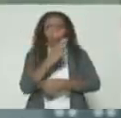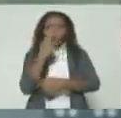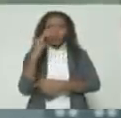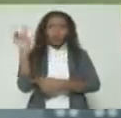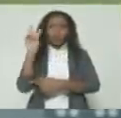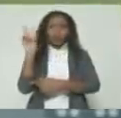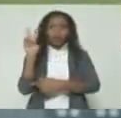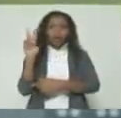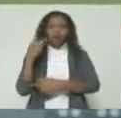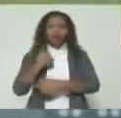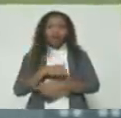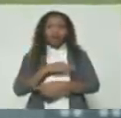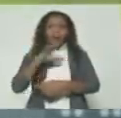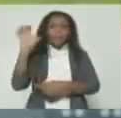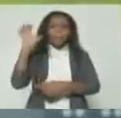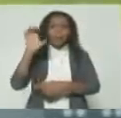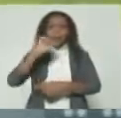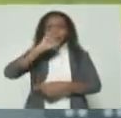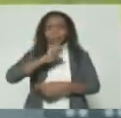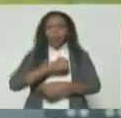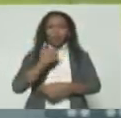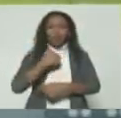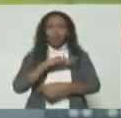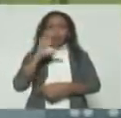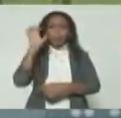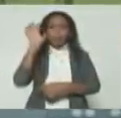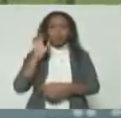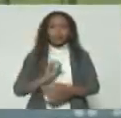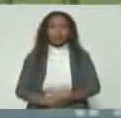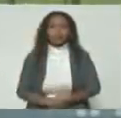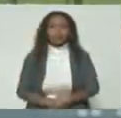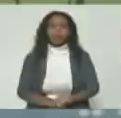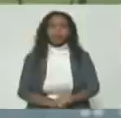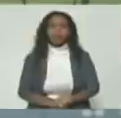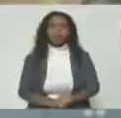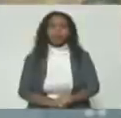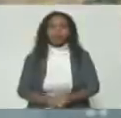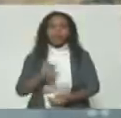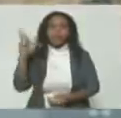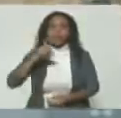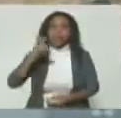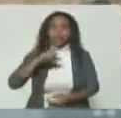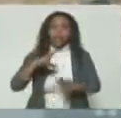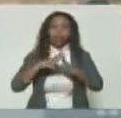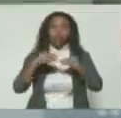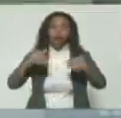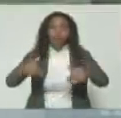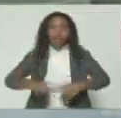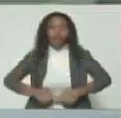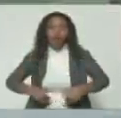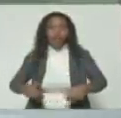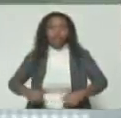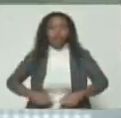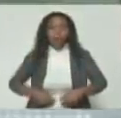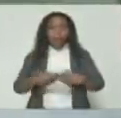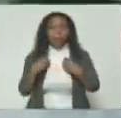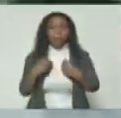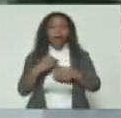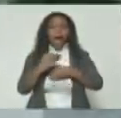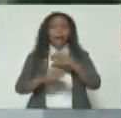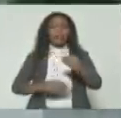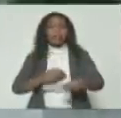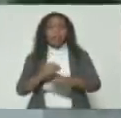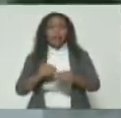Por Venezuela, por nuestra patria amada, es nuestra patria. y merece todo el esfuerzo para consolidar